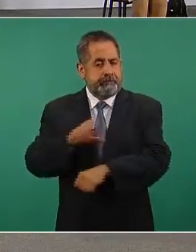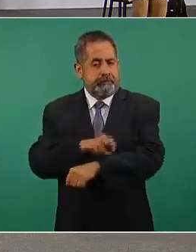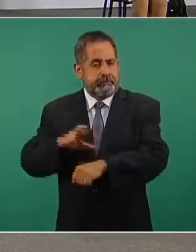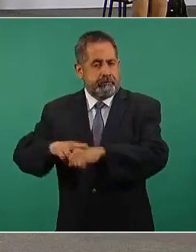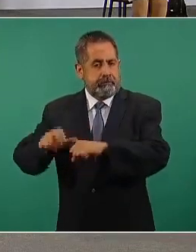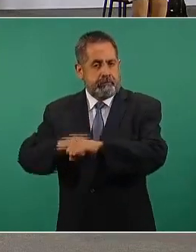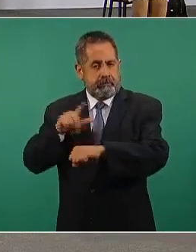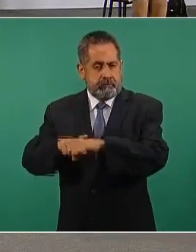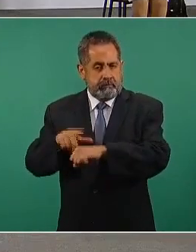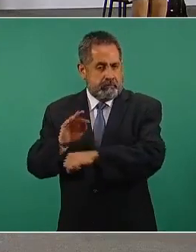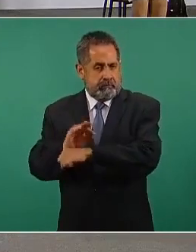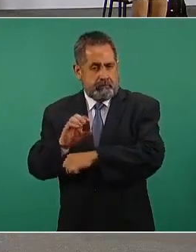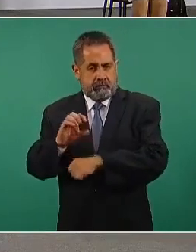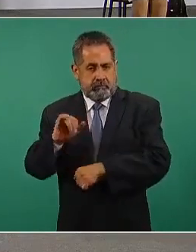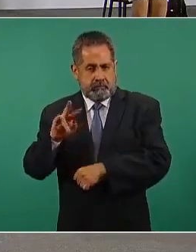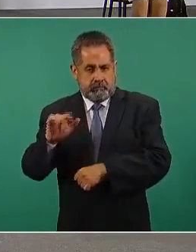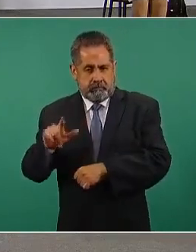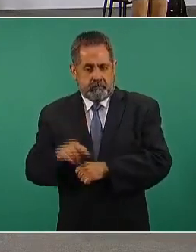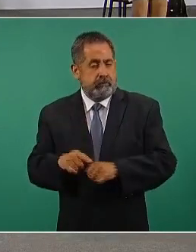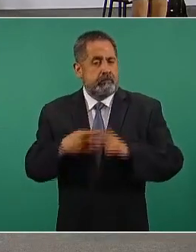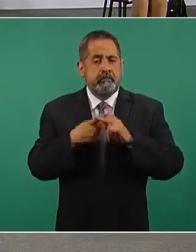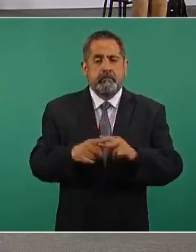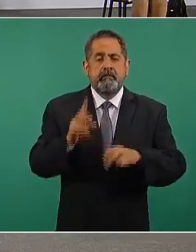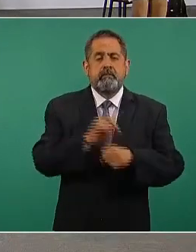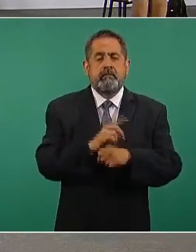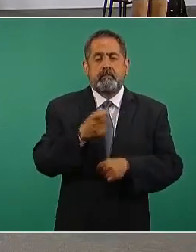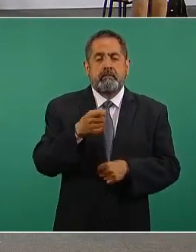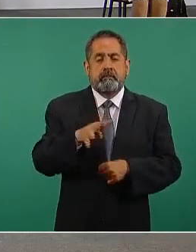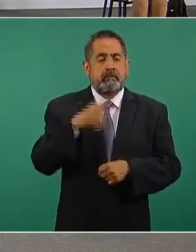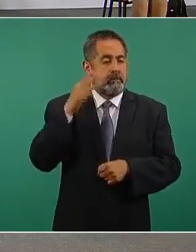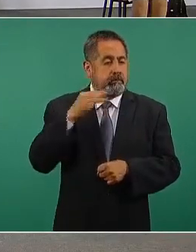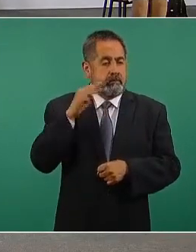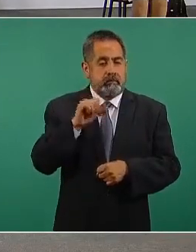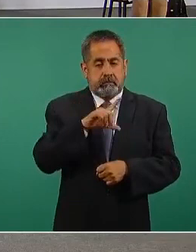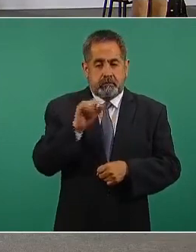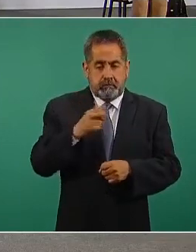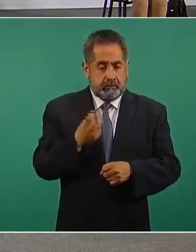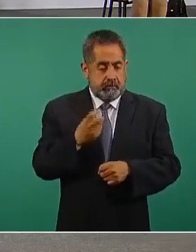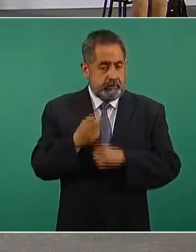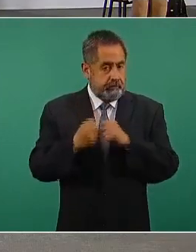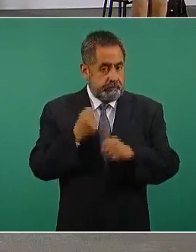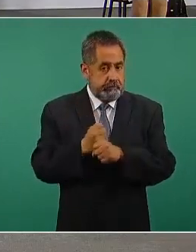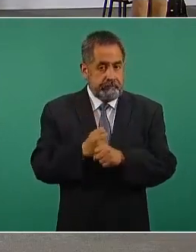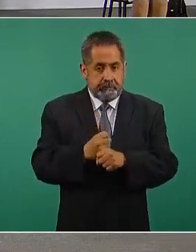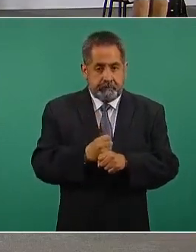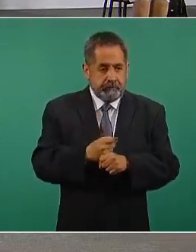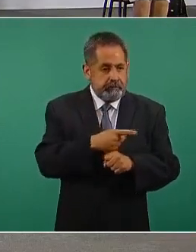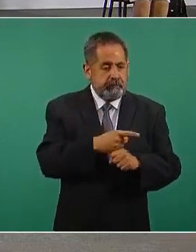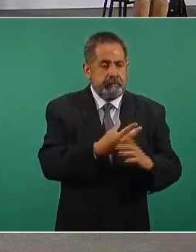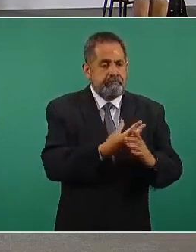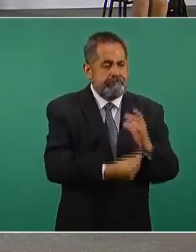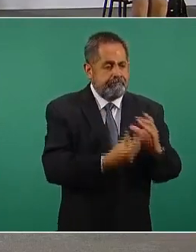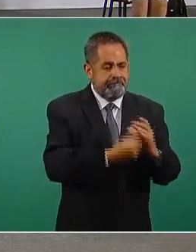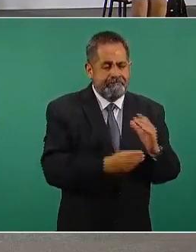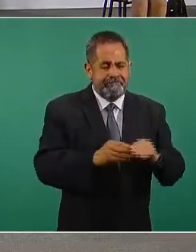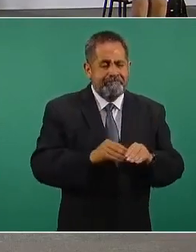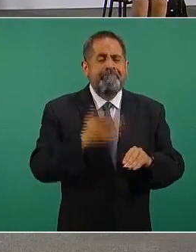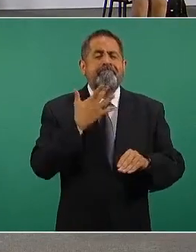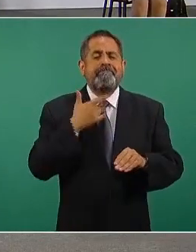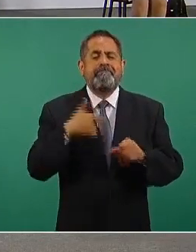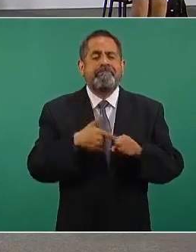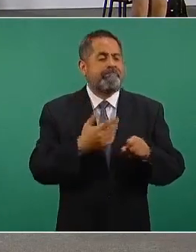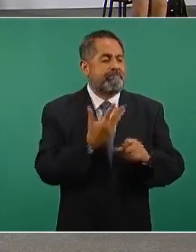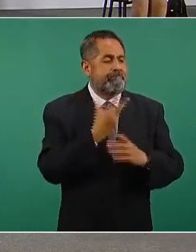Nacional de Protección Civil, se inició desde el 29 de marzo del año en curso la fuga, el fuerte olor a gasolina